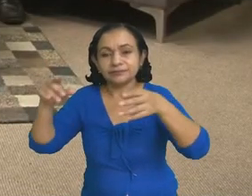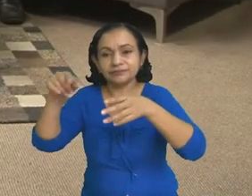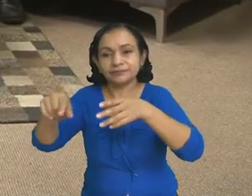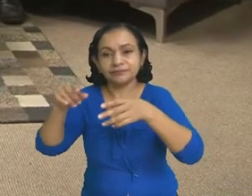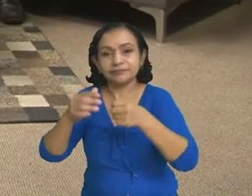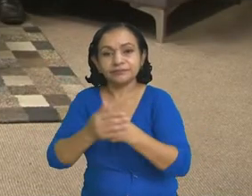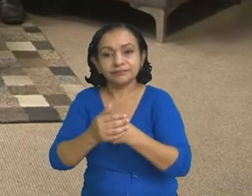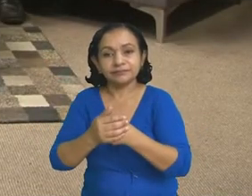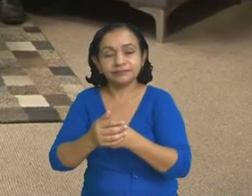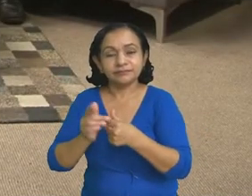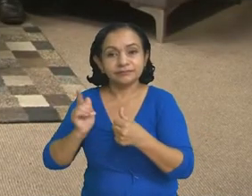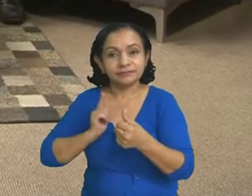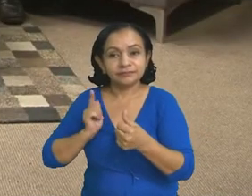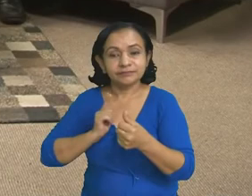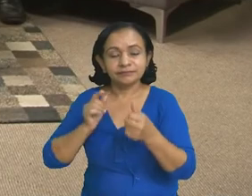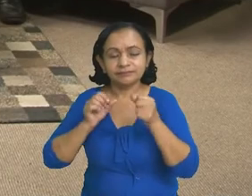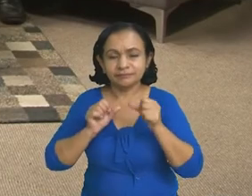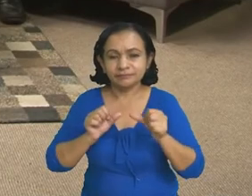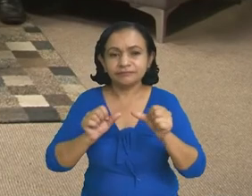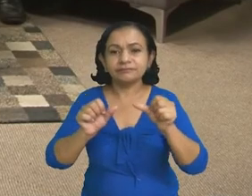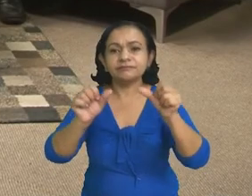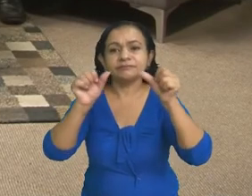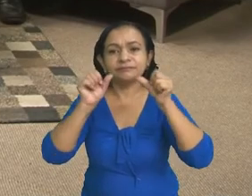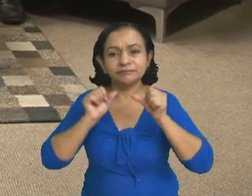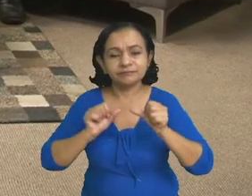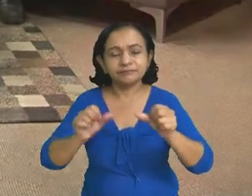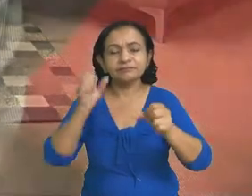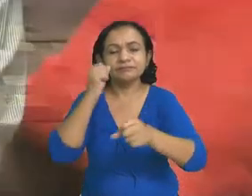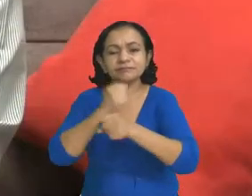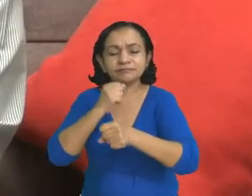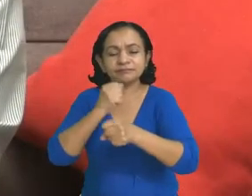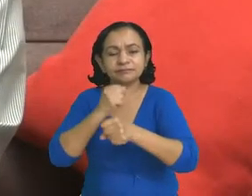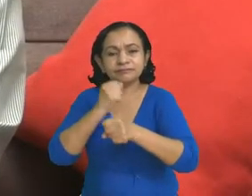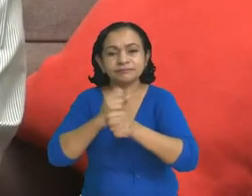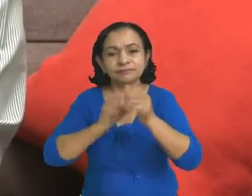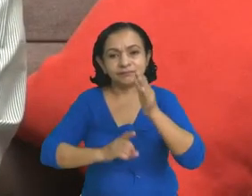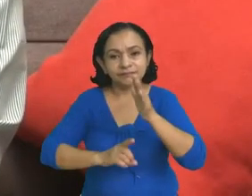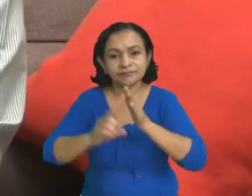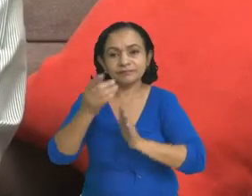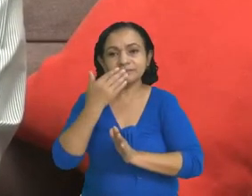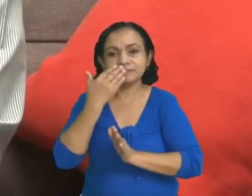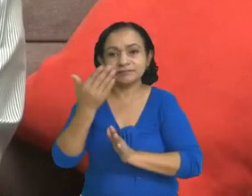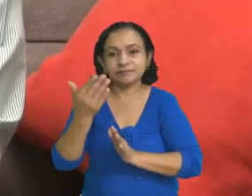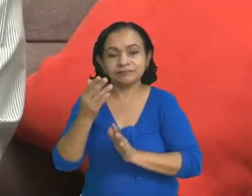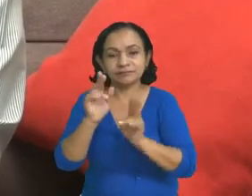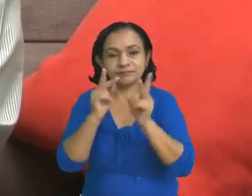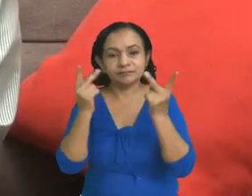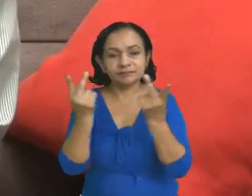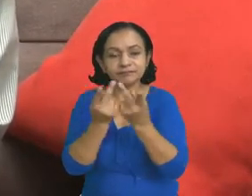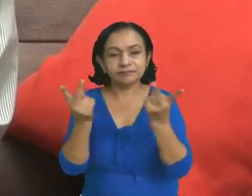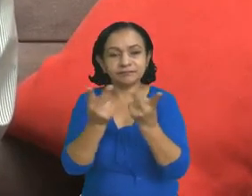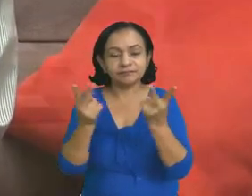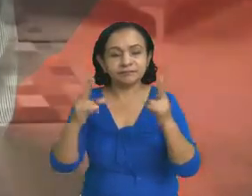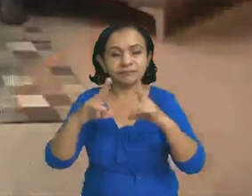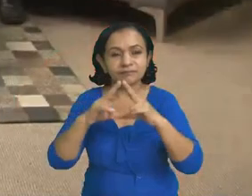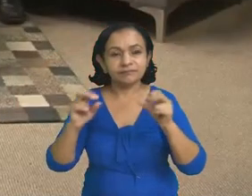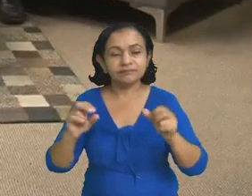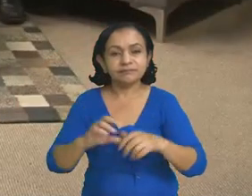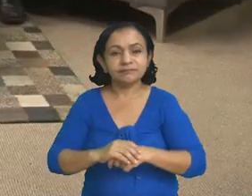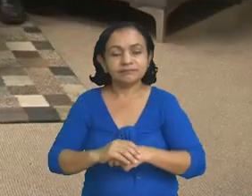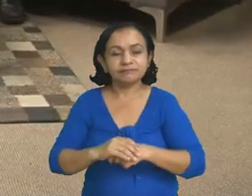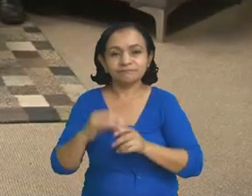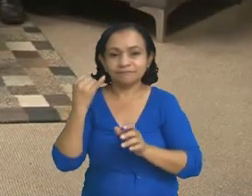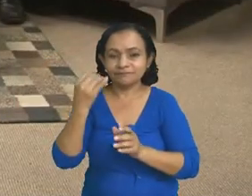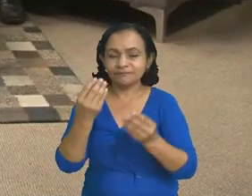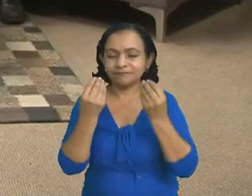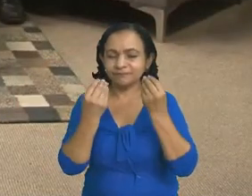y que no detenemos, pues esto sigue adelante, seguimos trabajando por el desarrollo y el bienestar del pueblo de Nicaragua. Claro que sí,